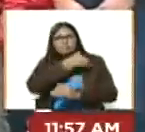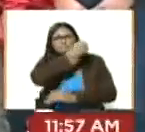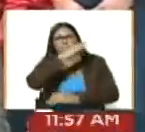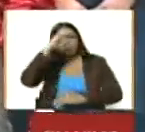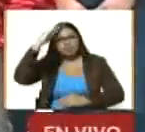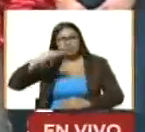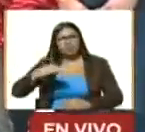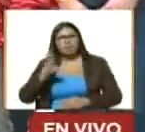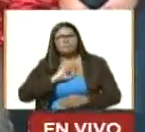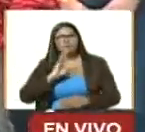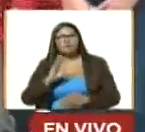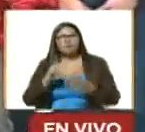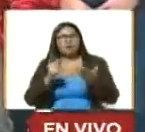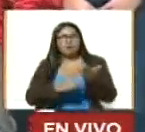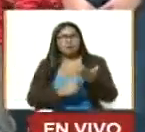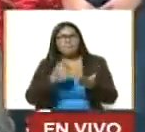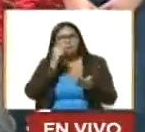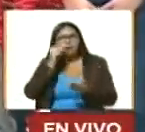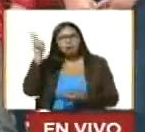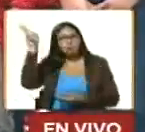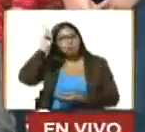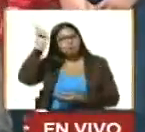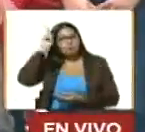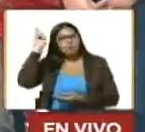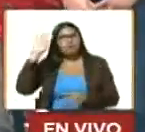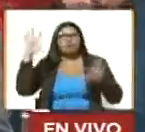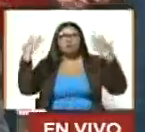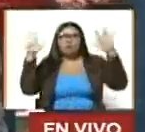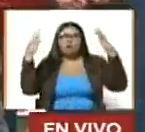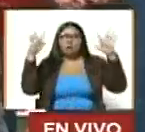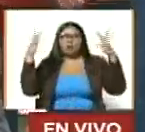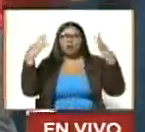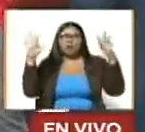Mis hermanos indígenas, mis hermanas indígenas. Un aplauso para ellas, ¿ves?